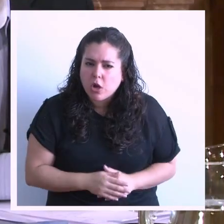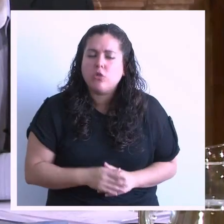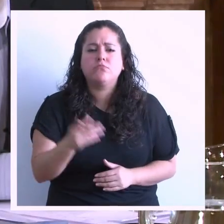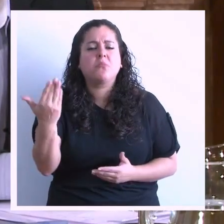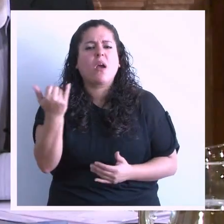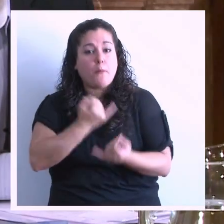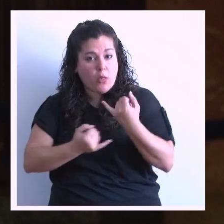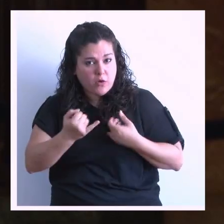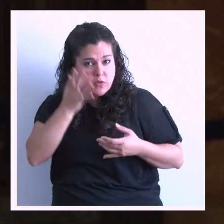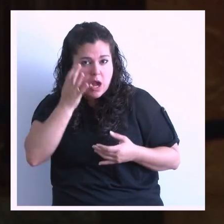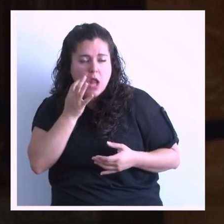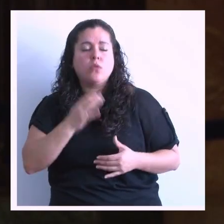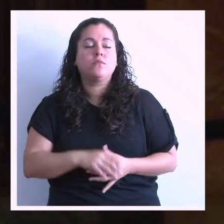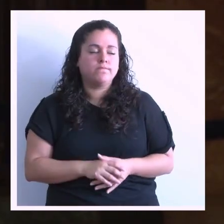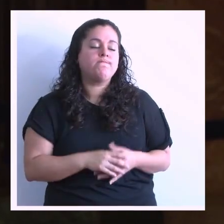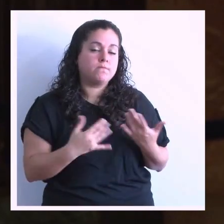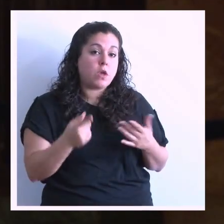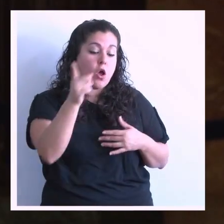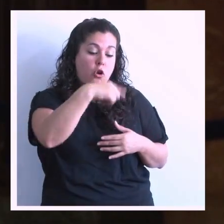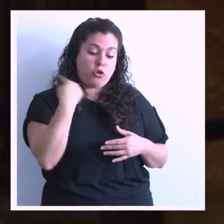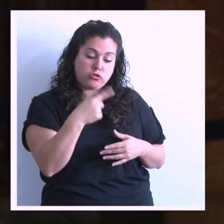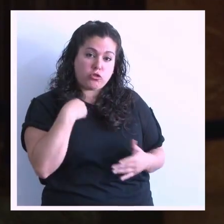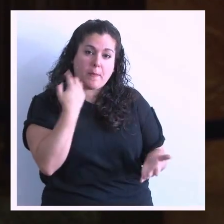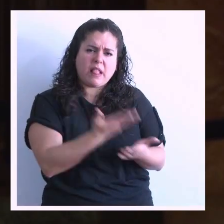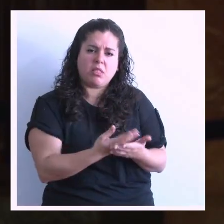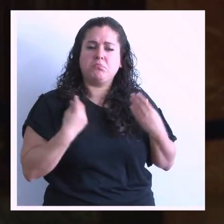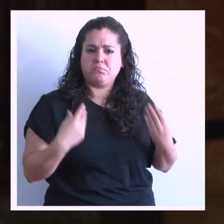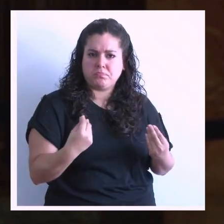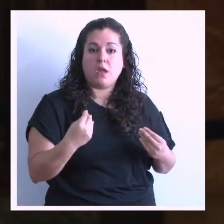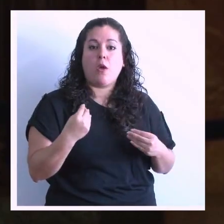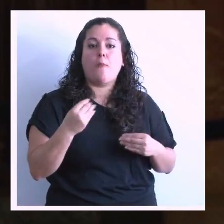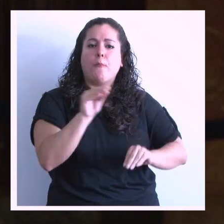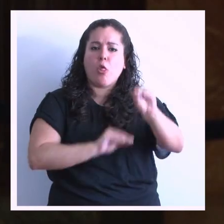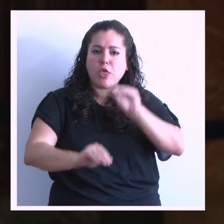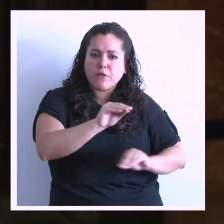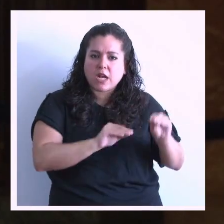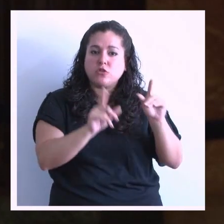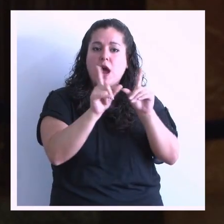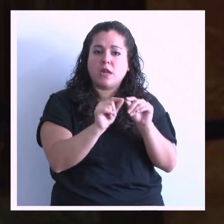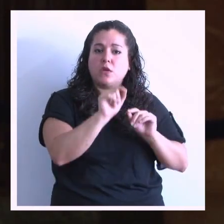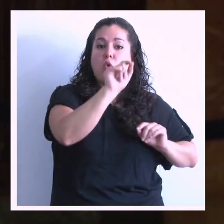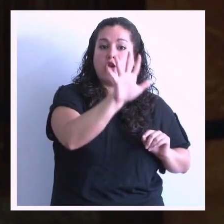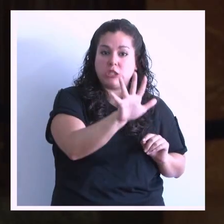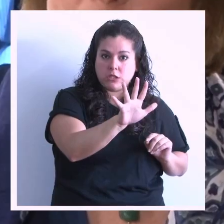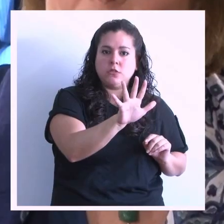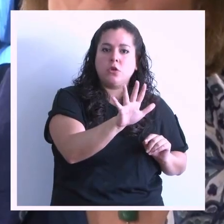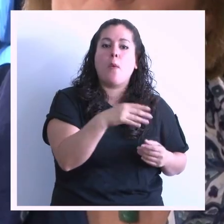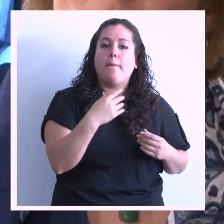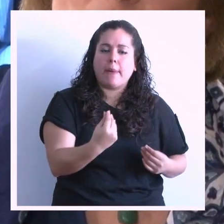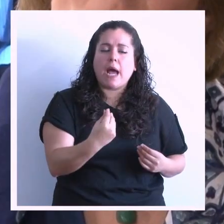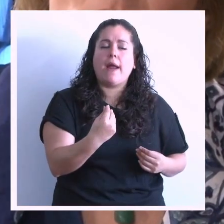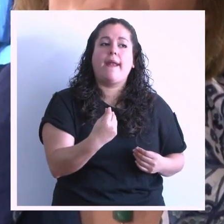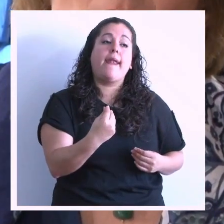los puntos de venta y la gente tiene que recorrer distancias muy grandes para poder obtener, la gente de